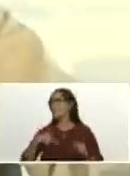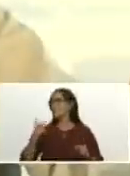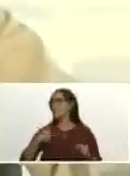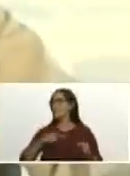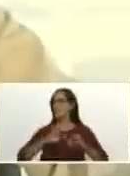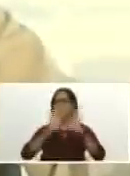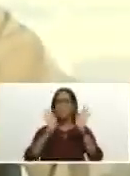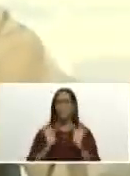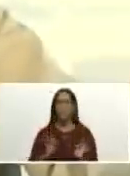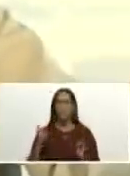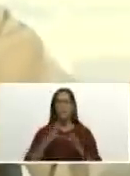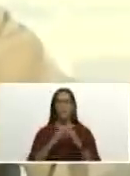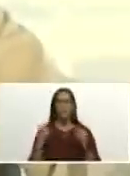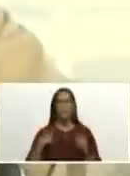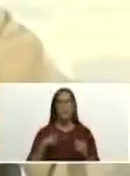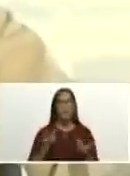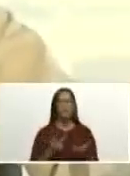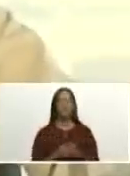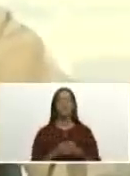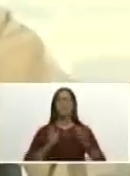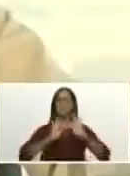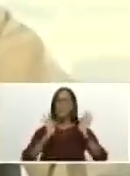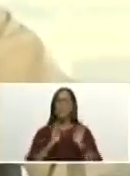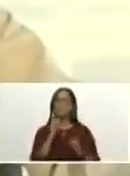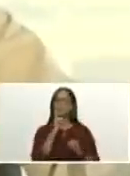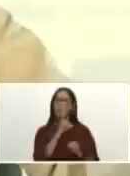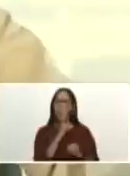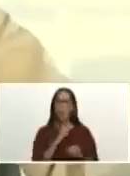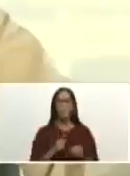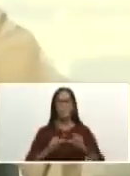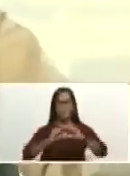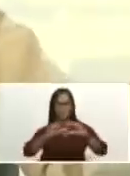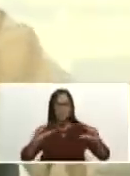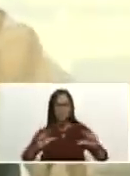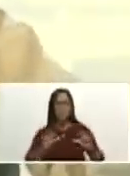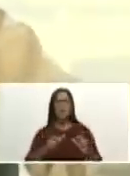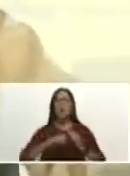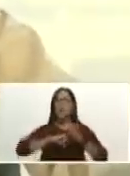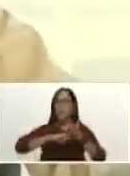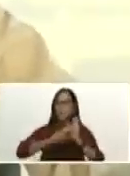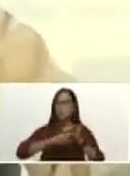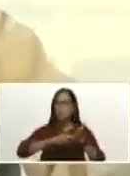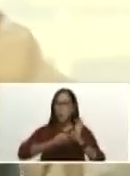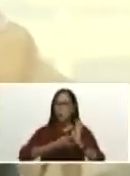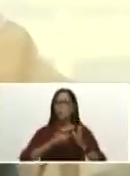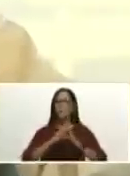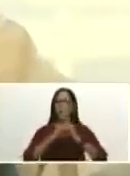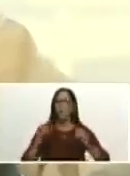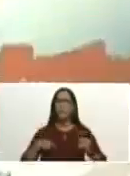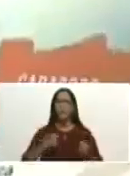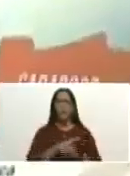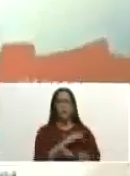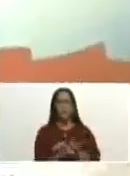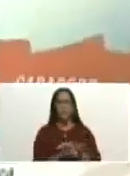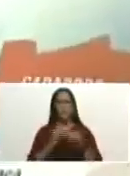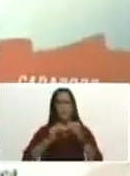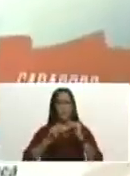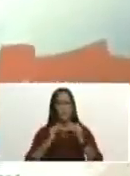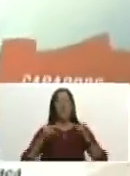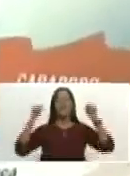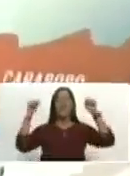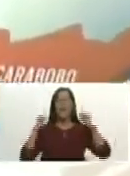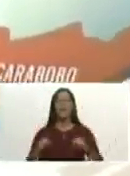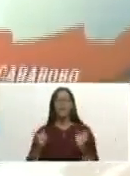todo tiene su nombre, todo tiene su marca, todo tiene un concepto, todo tiene una fuerza moral. Aquí están los bloques